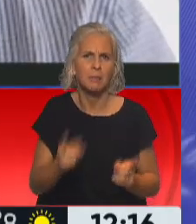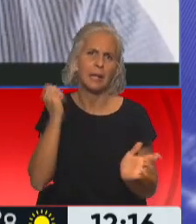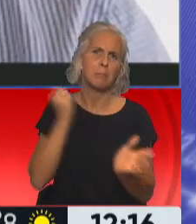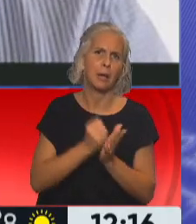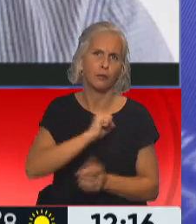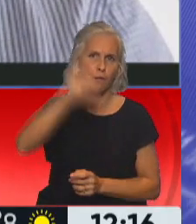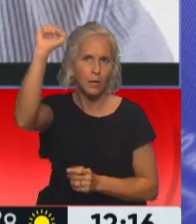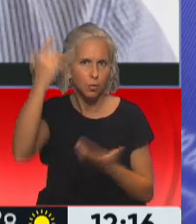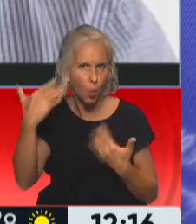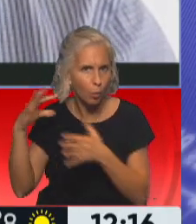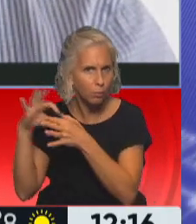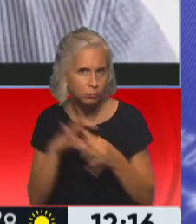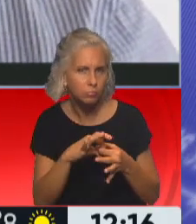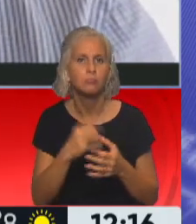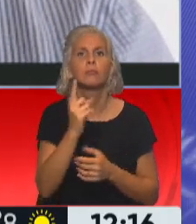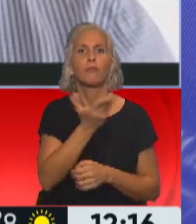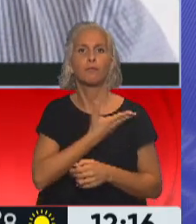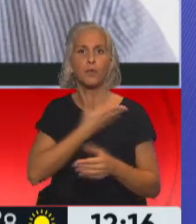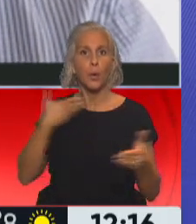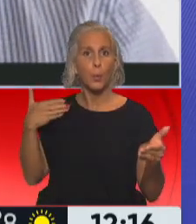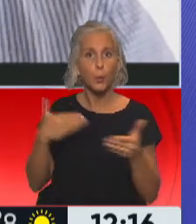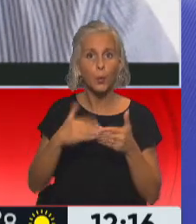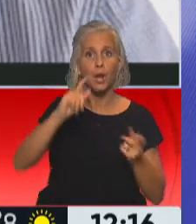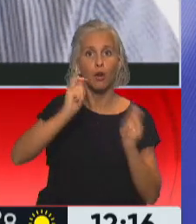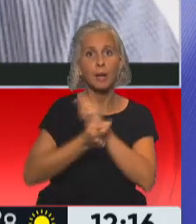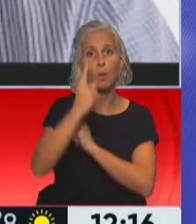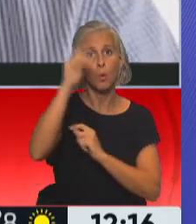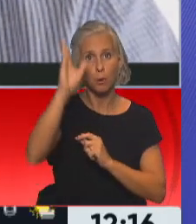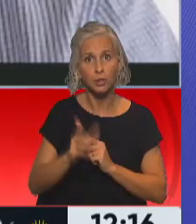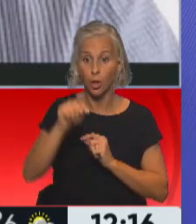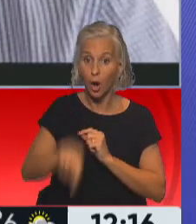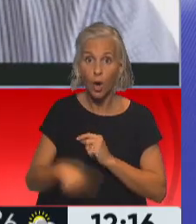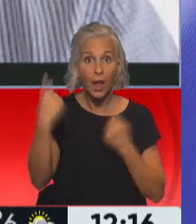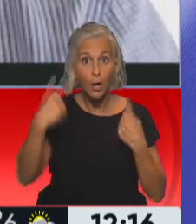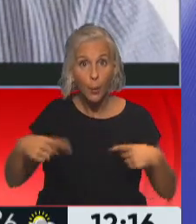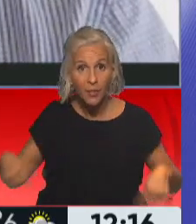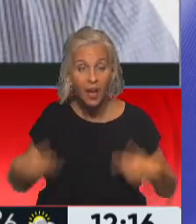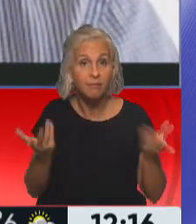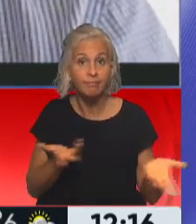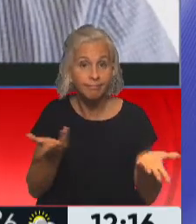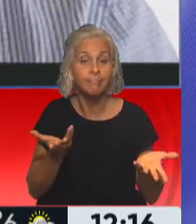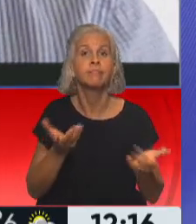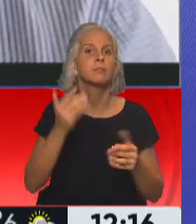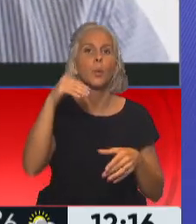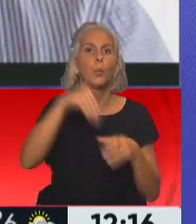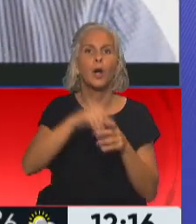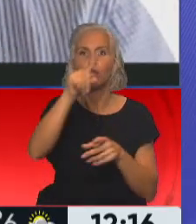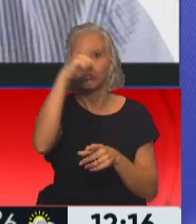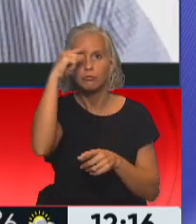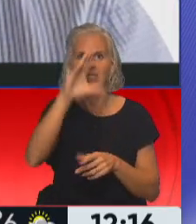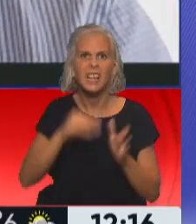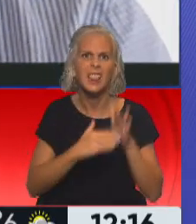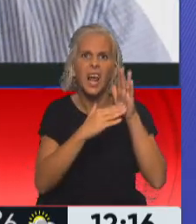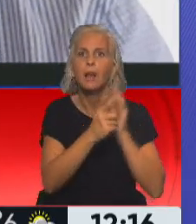en la inflación. A partir de febrero lo empezó a mover al 1% y ahora la novedad es que el Banco Central no interviene más